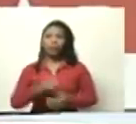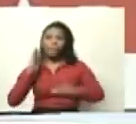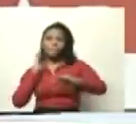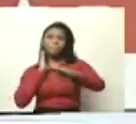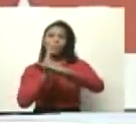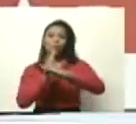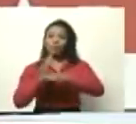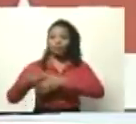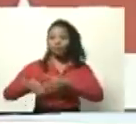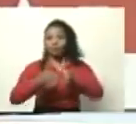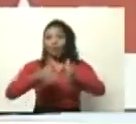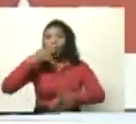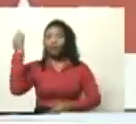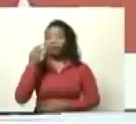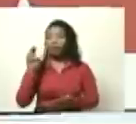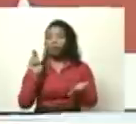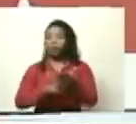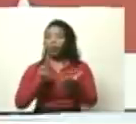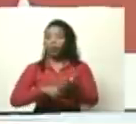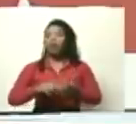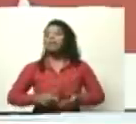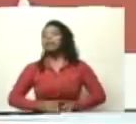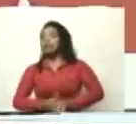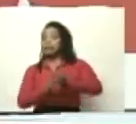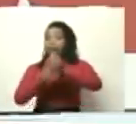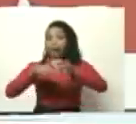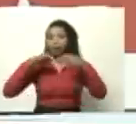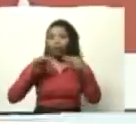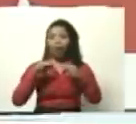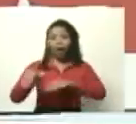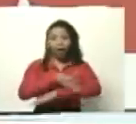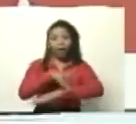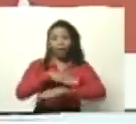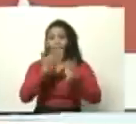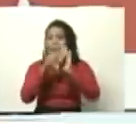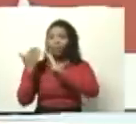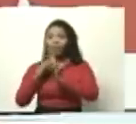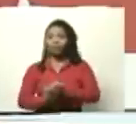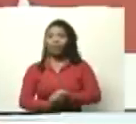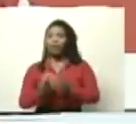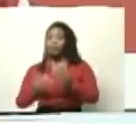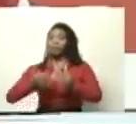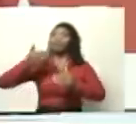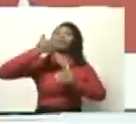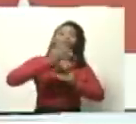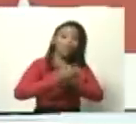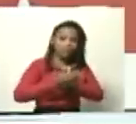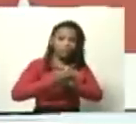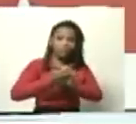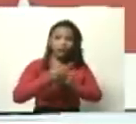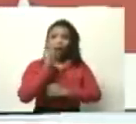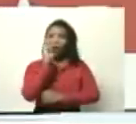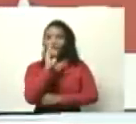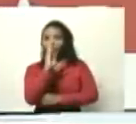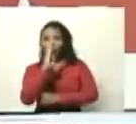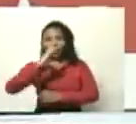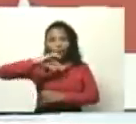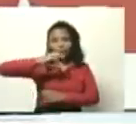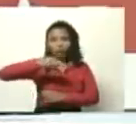cortarle el camino a los verdaderos liderazgos, los liderazgos naturales en las calles, en las comunidades. Luego, a las VH,